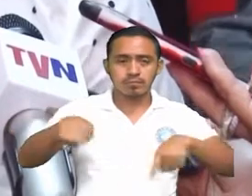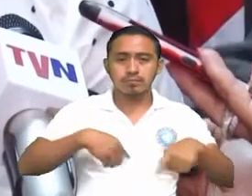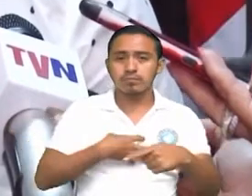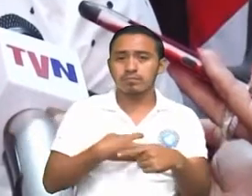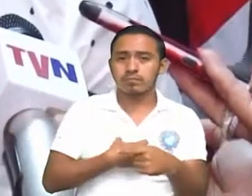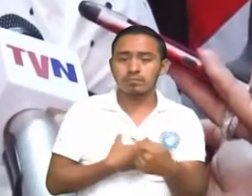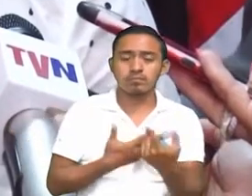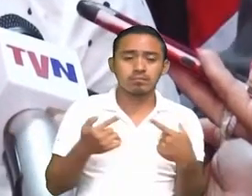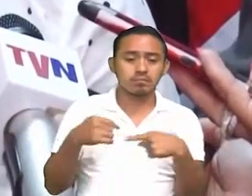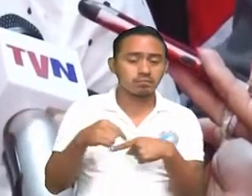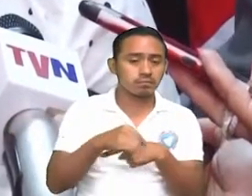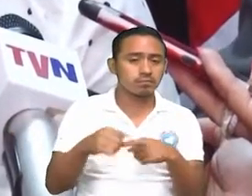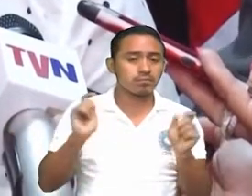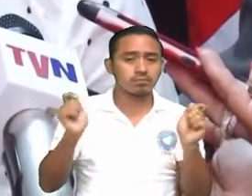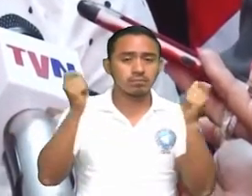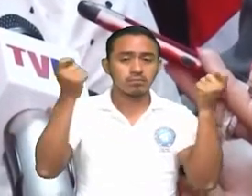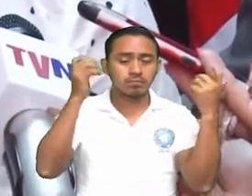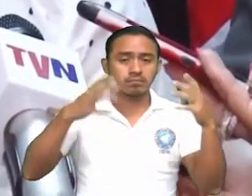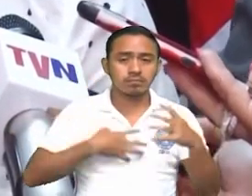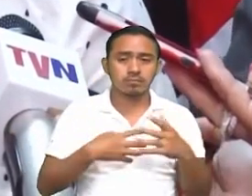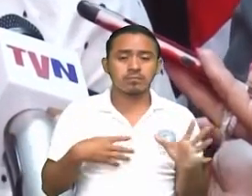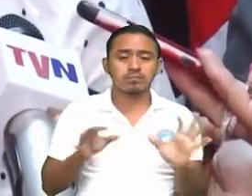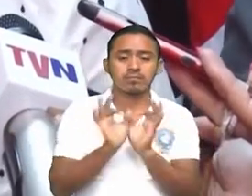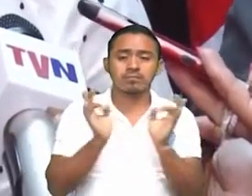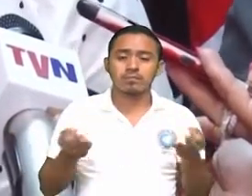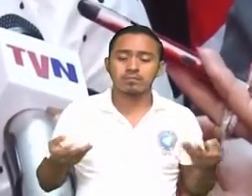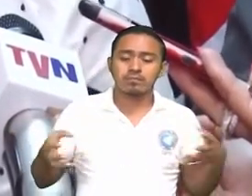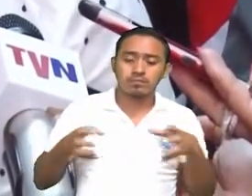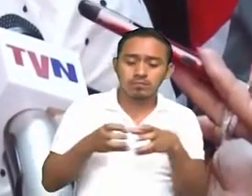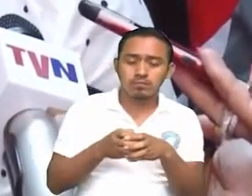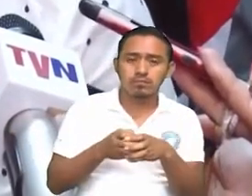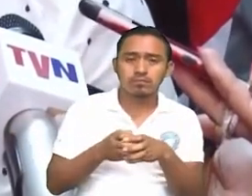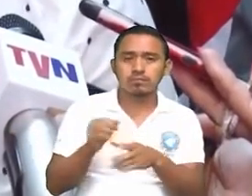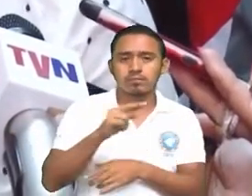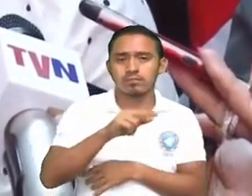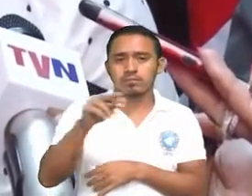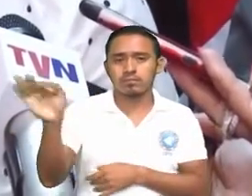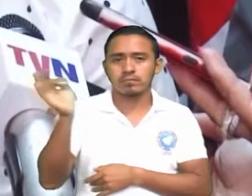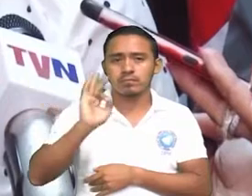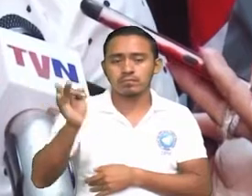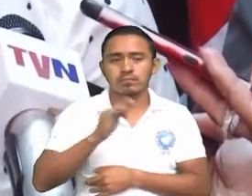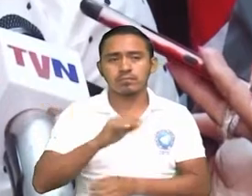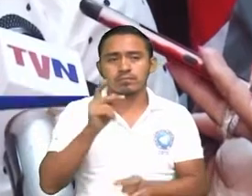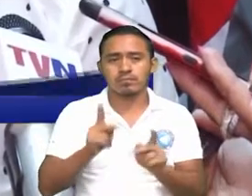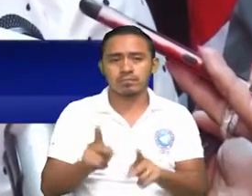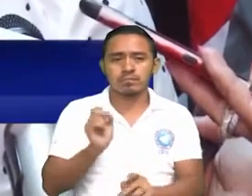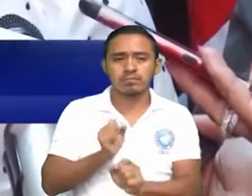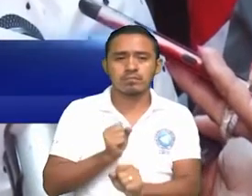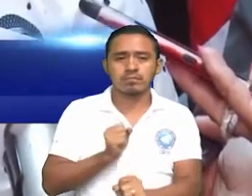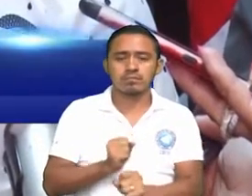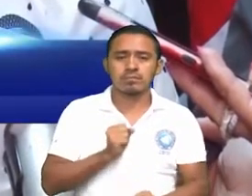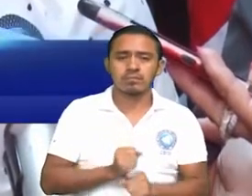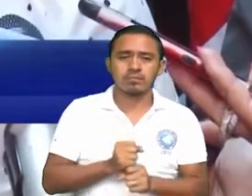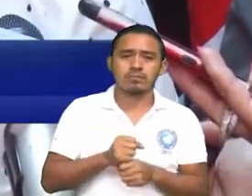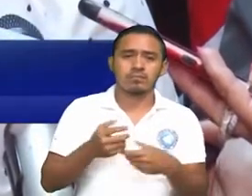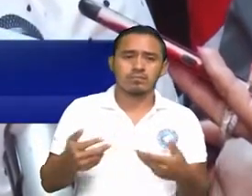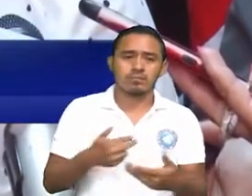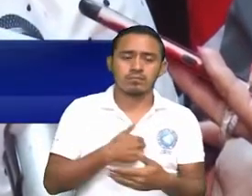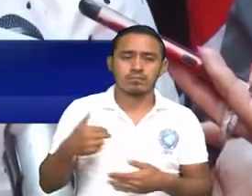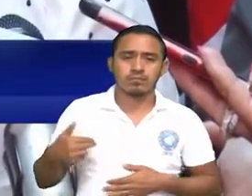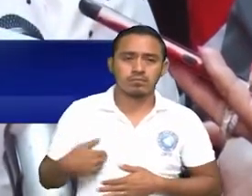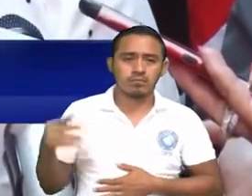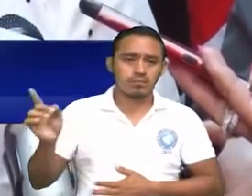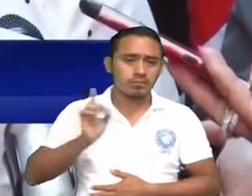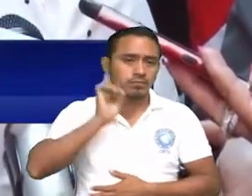origen y celebrar en familia y comunidad, asimismo a las personas que se dedican a